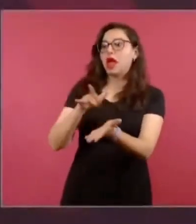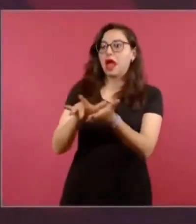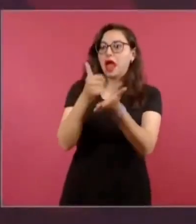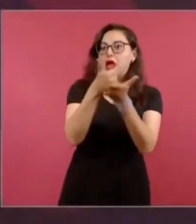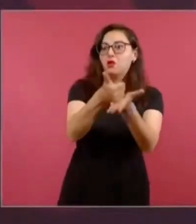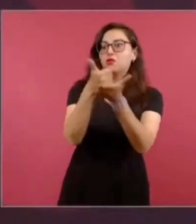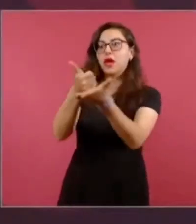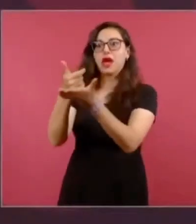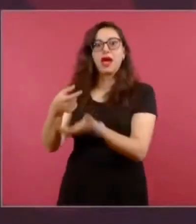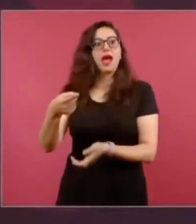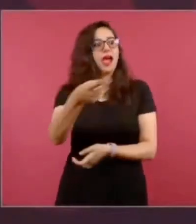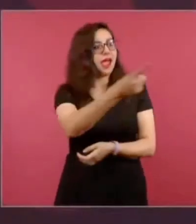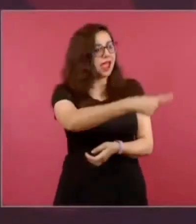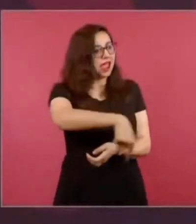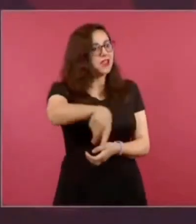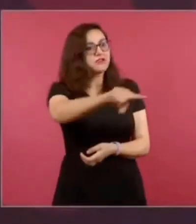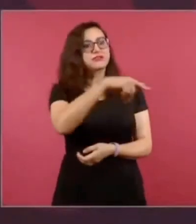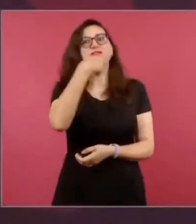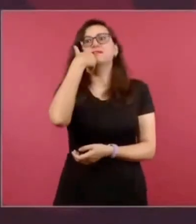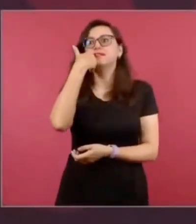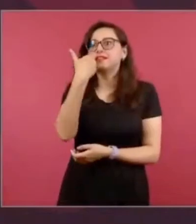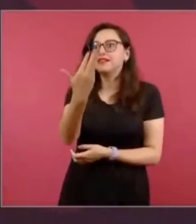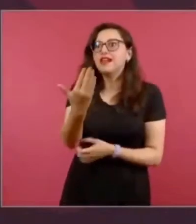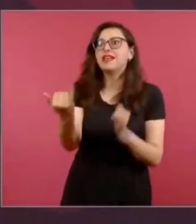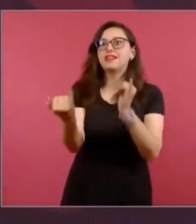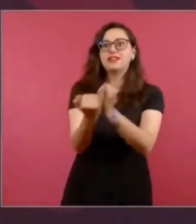porque ese era